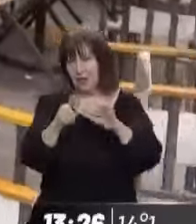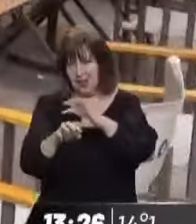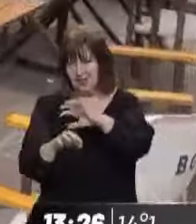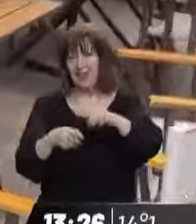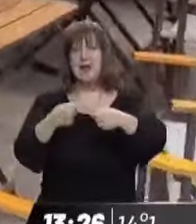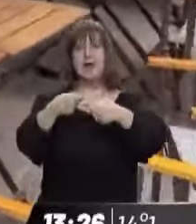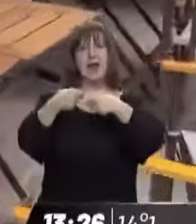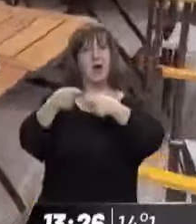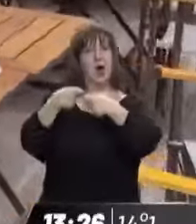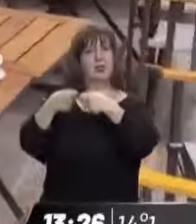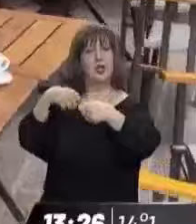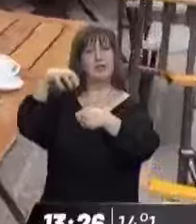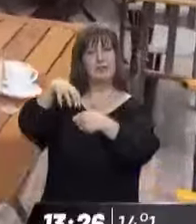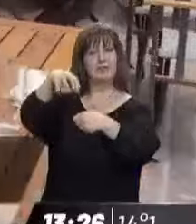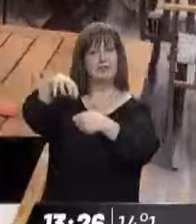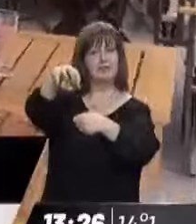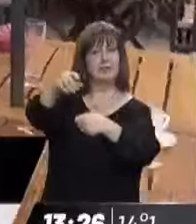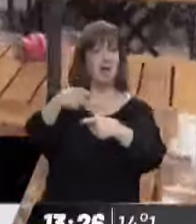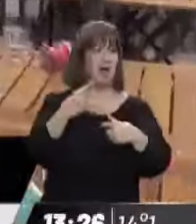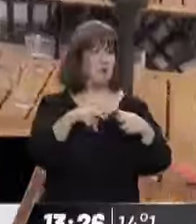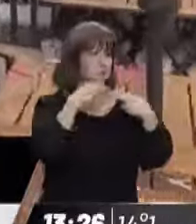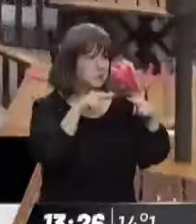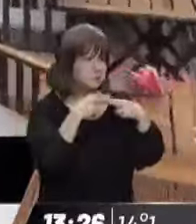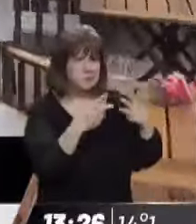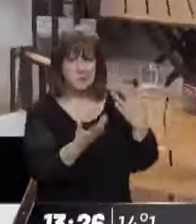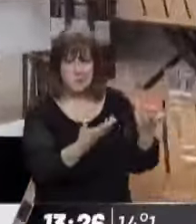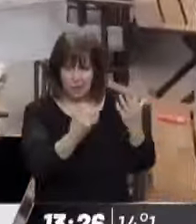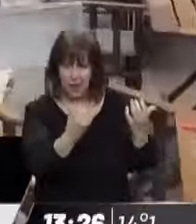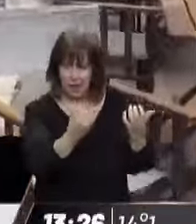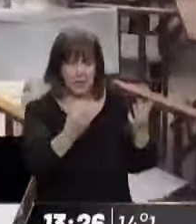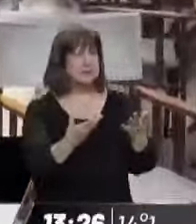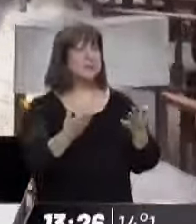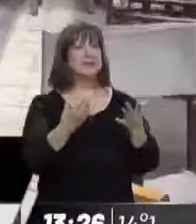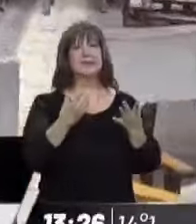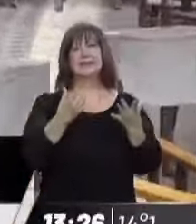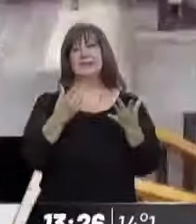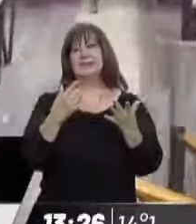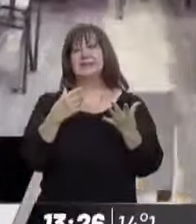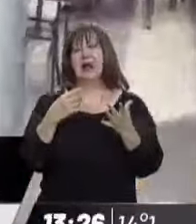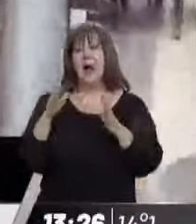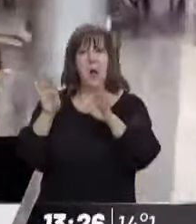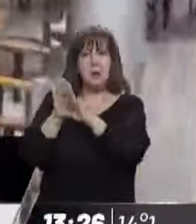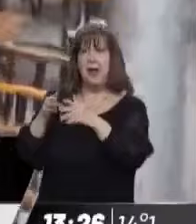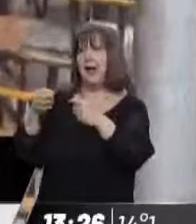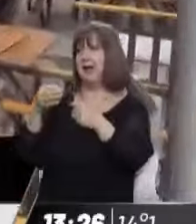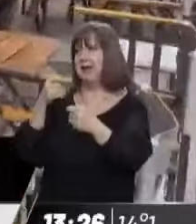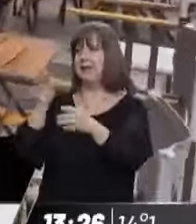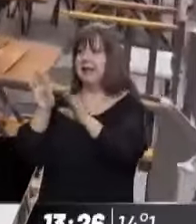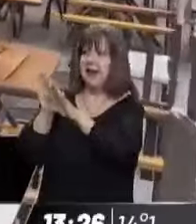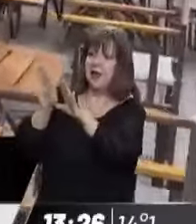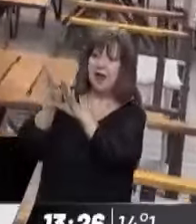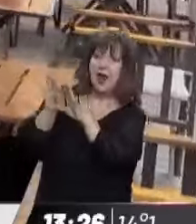uno transita por el centro, ve que todos los otros comercios están cerrados, que tiene que ver con librería, zapatería,